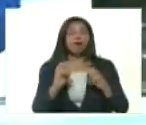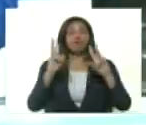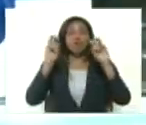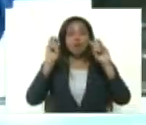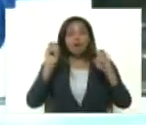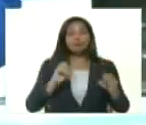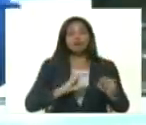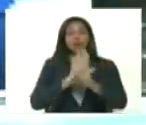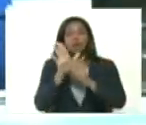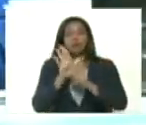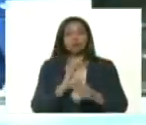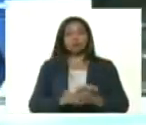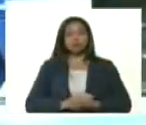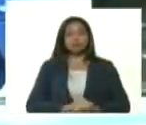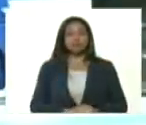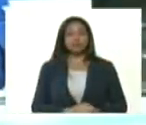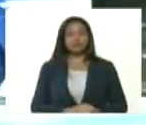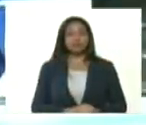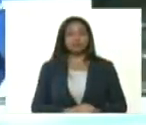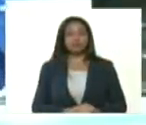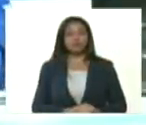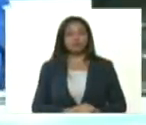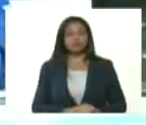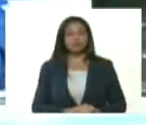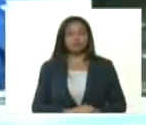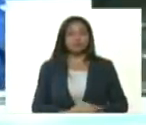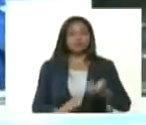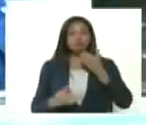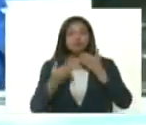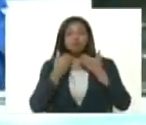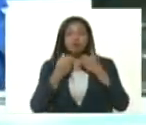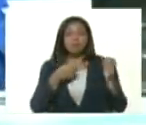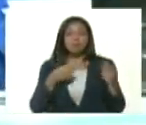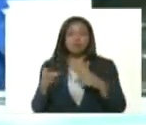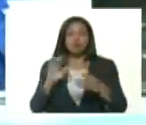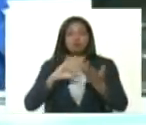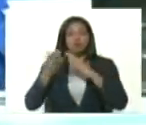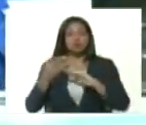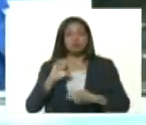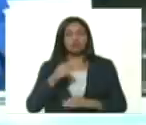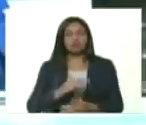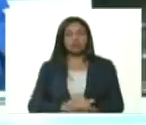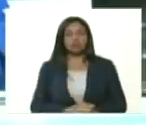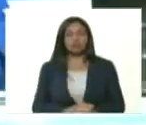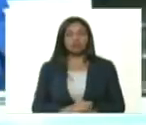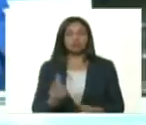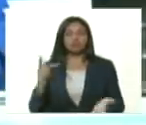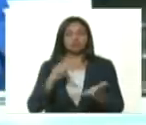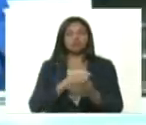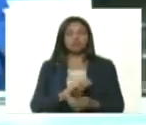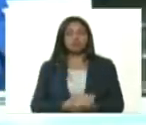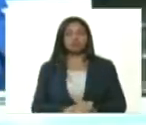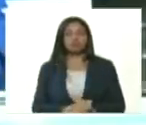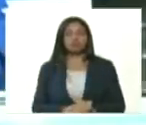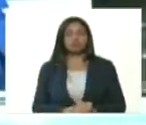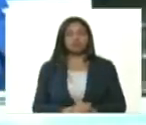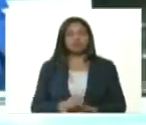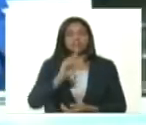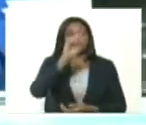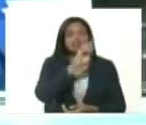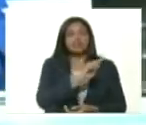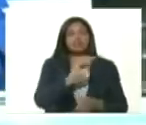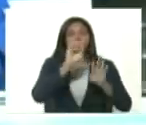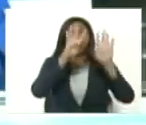cuatro nuevos casos de transmisión importados y comunitarios. Estamos llegando a